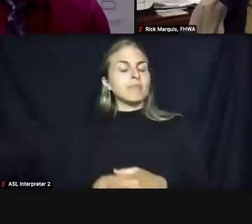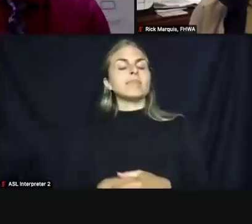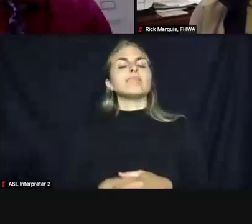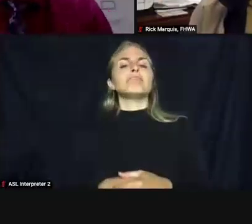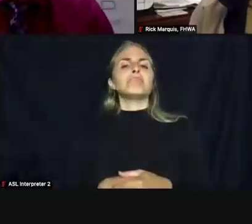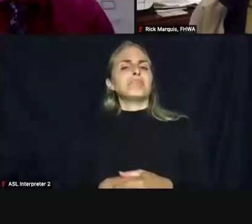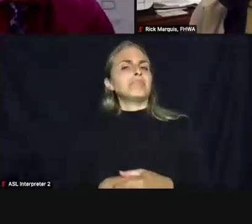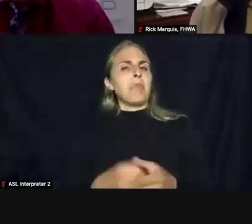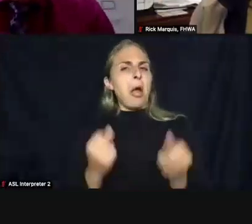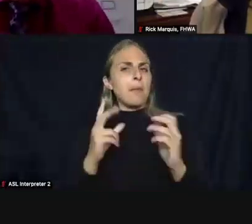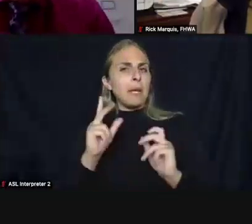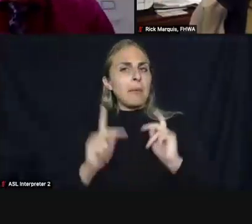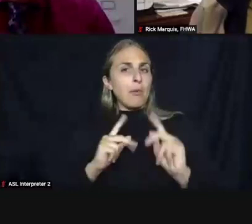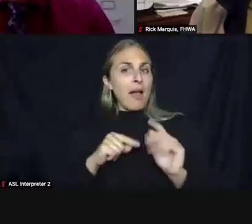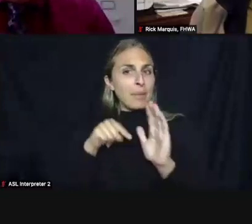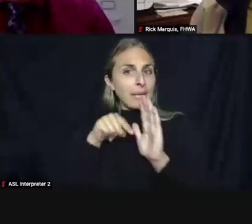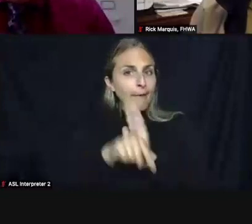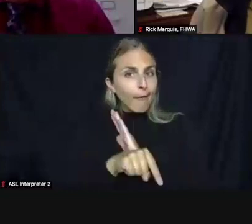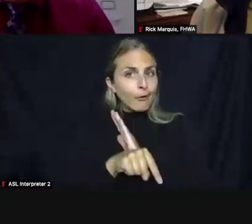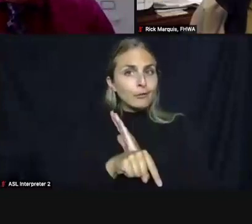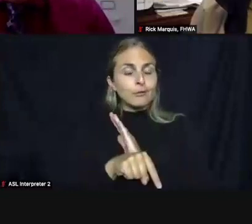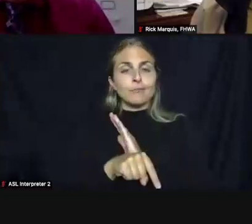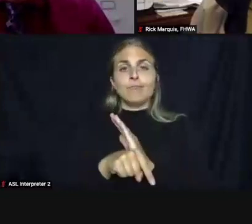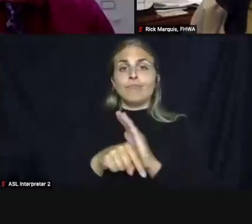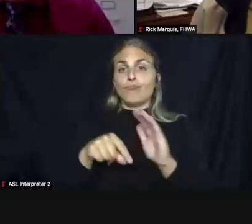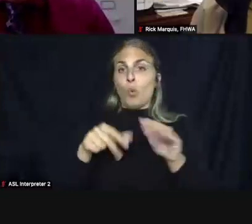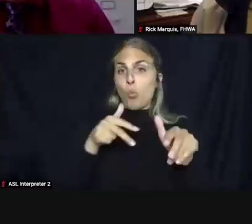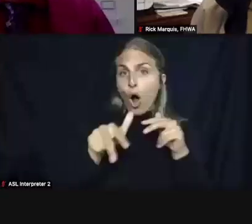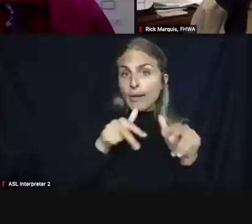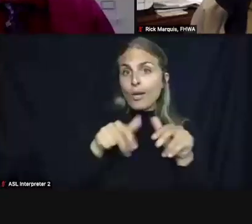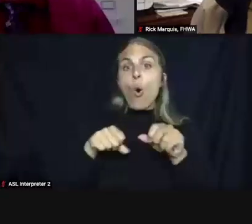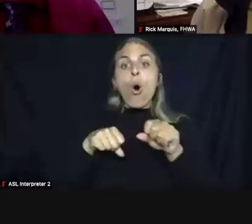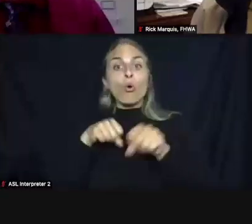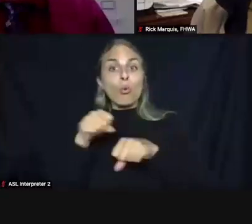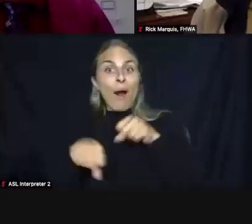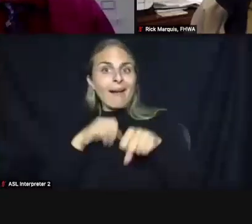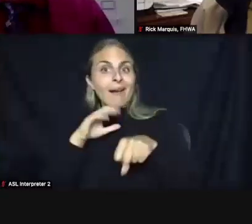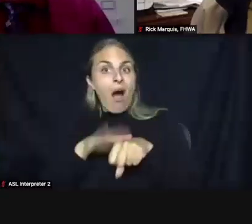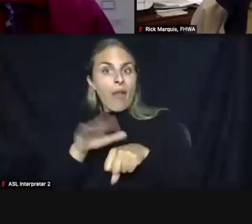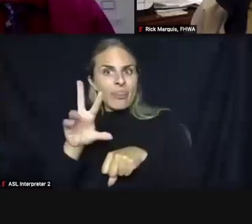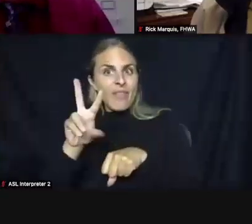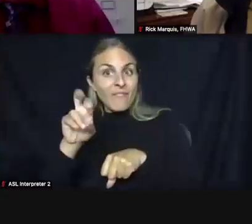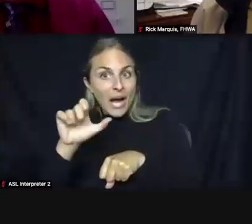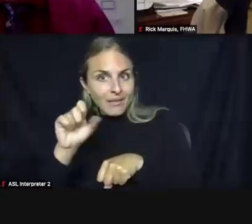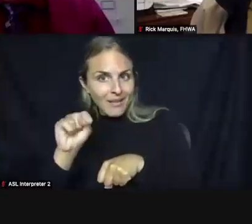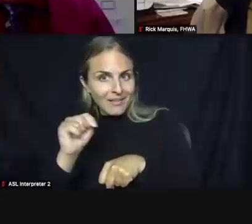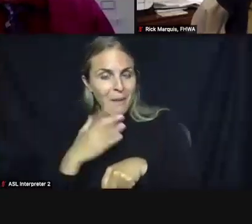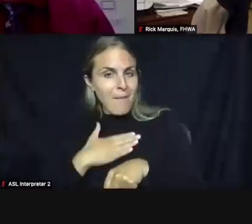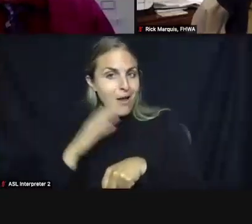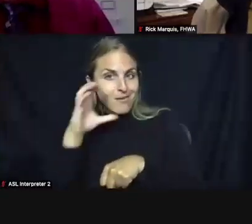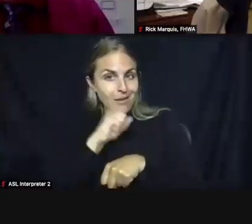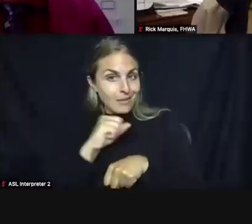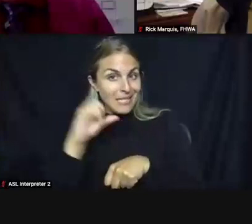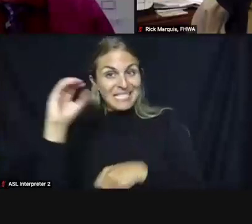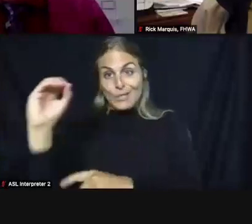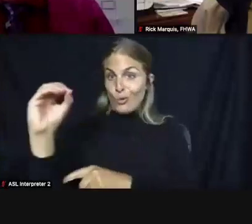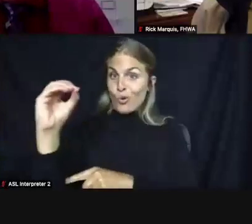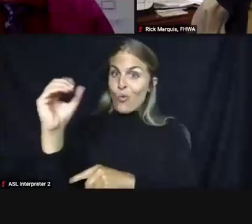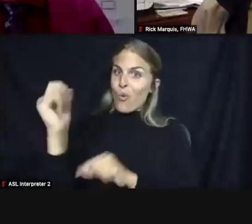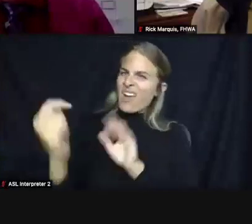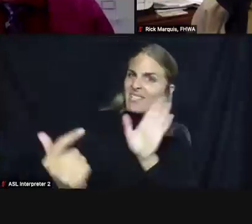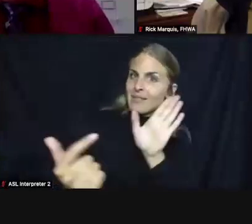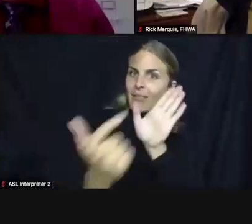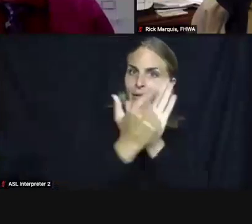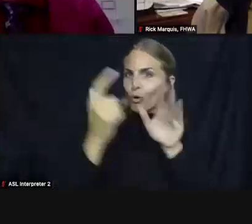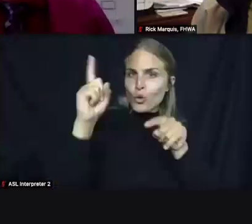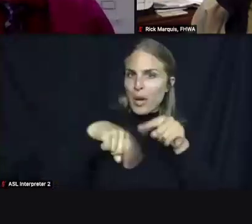yo pregunto, ¿cuántas personas han sido matadas yendo por el viaducto? Me imagino cero, como es